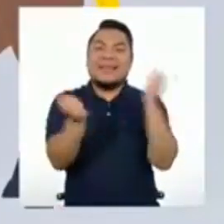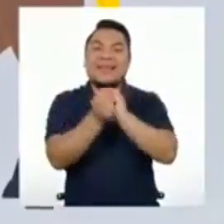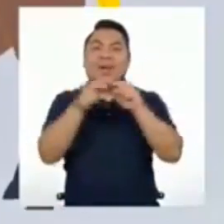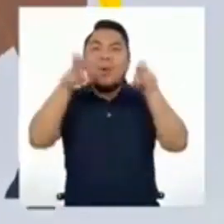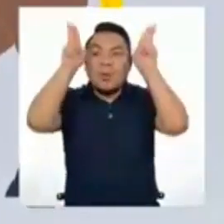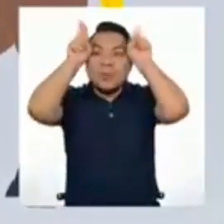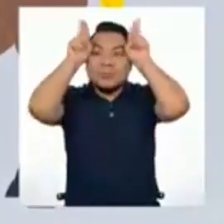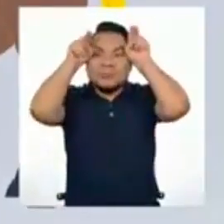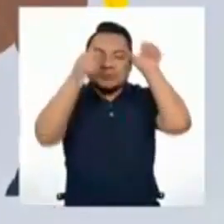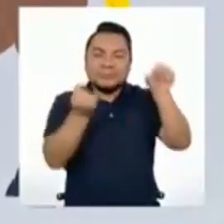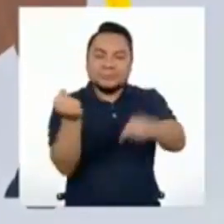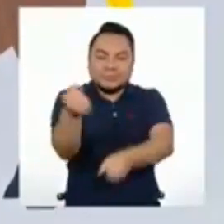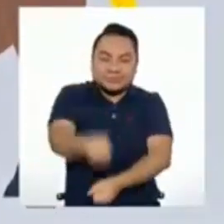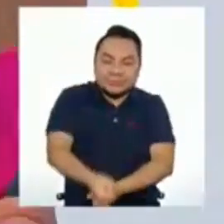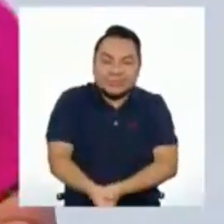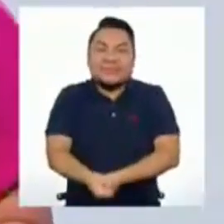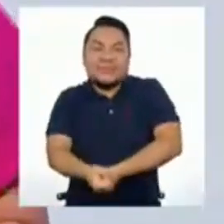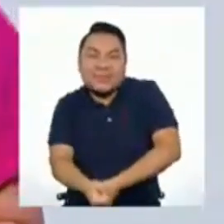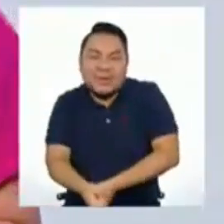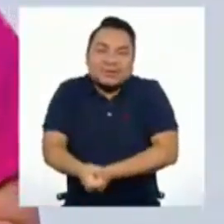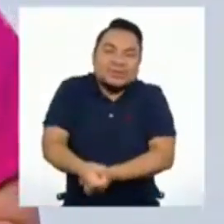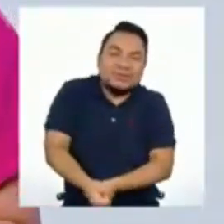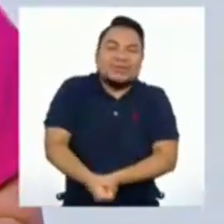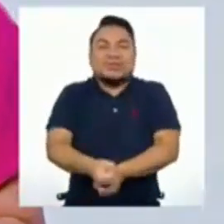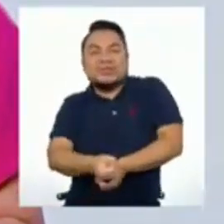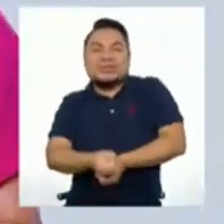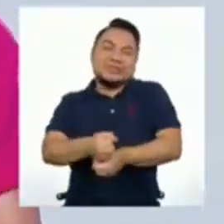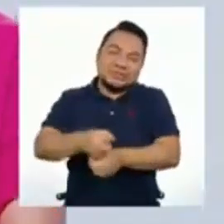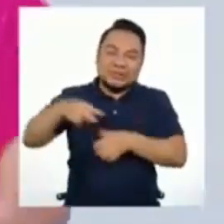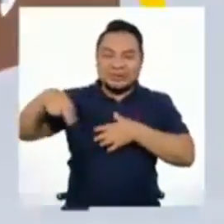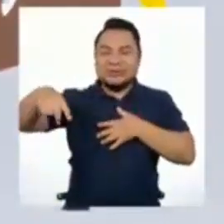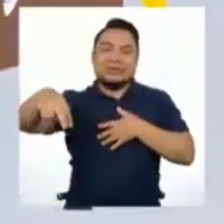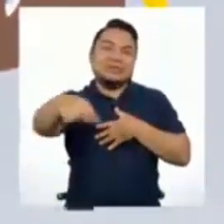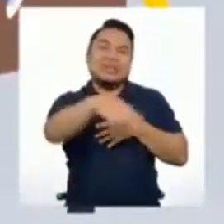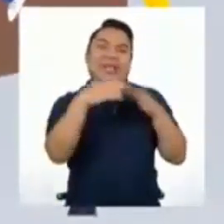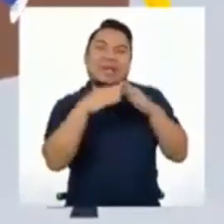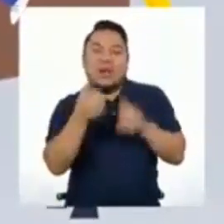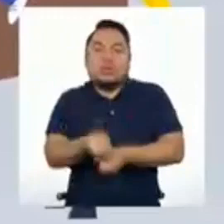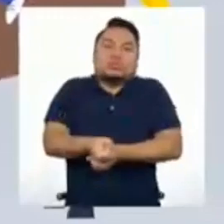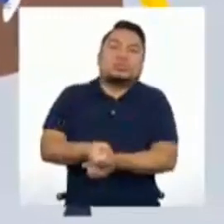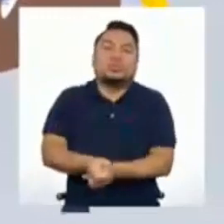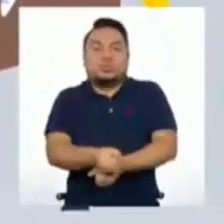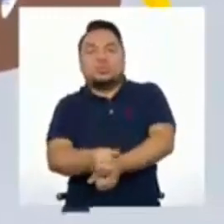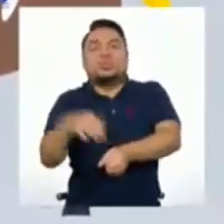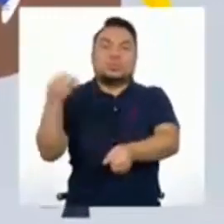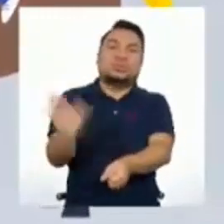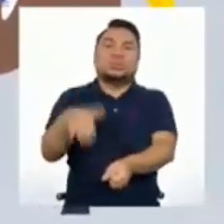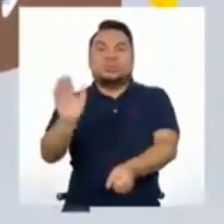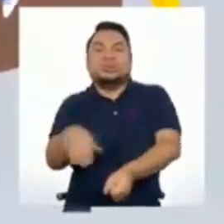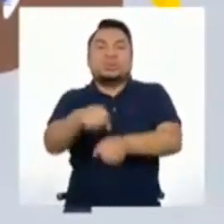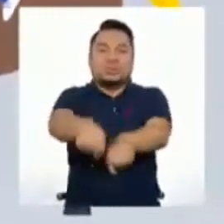un caballo y galopaba por toda la cocina. Y hacía...